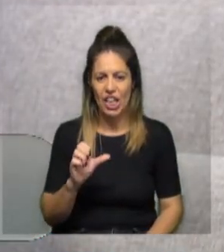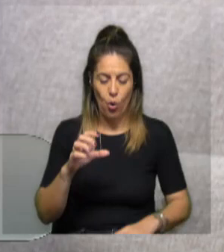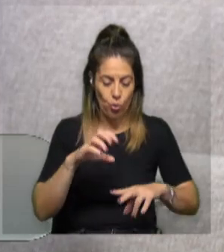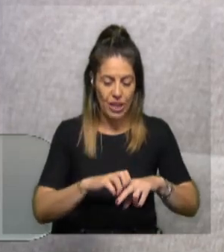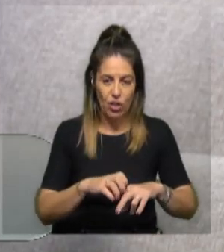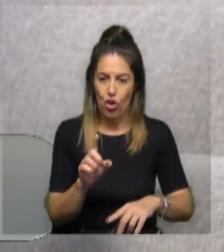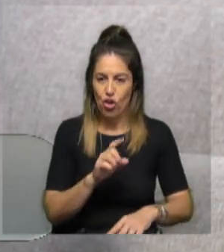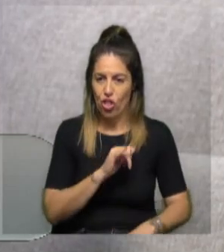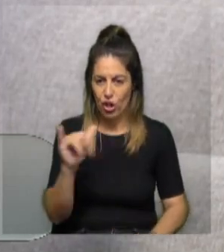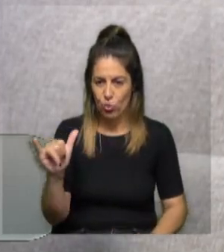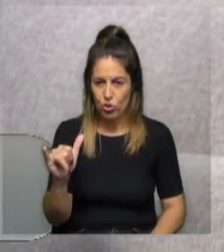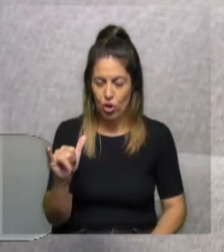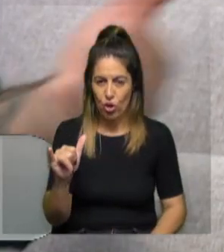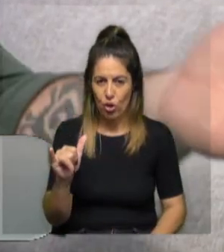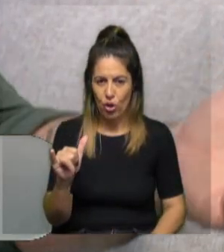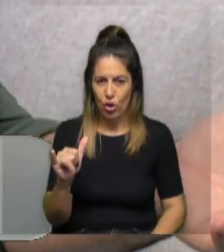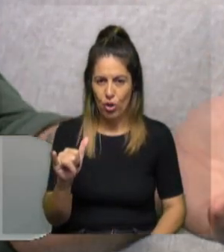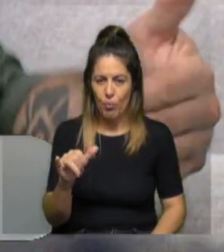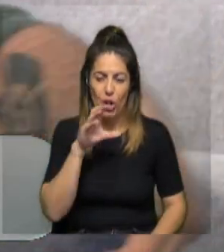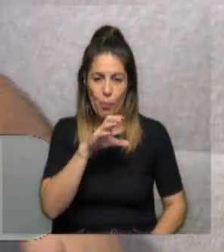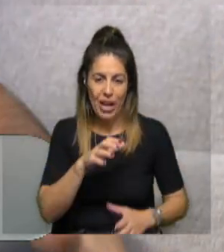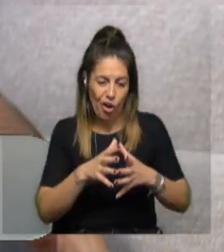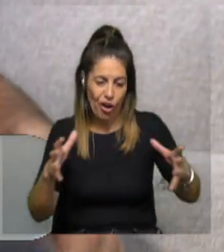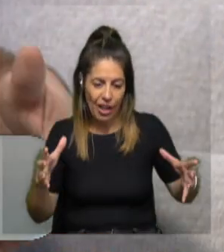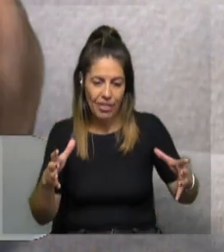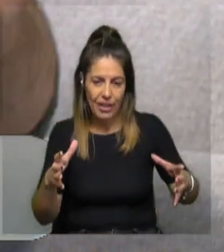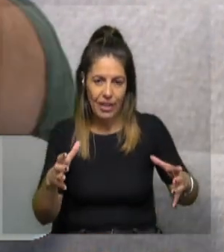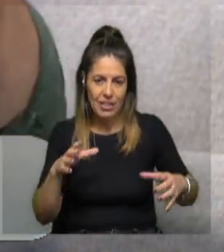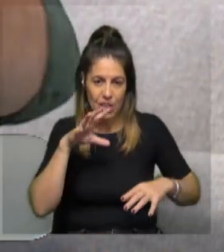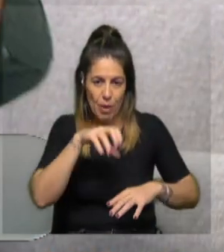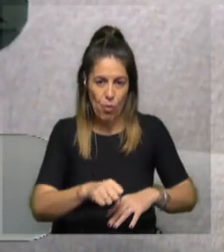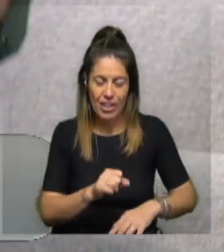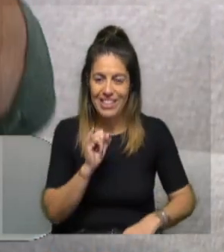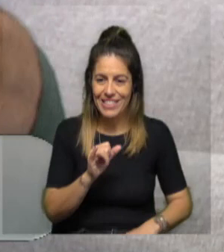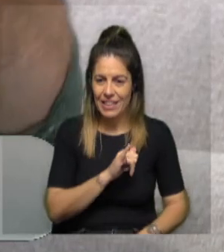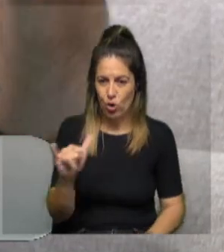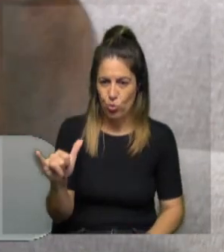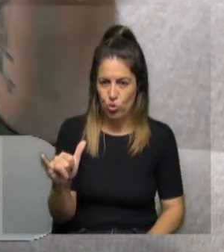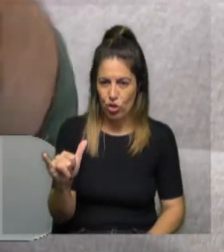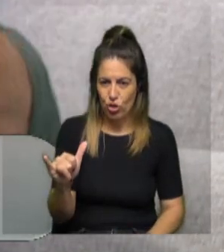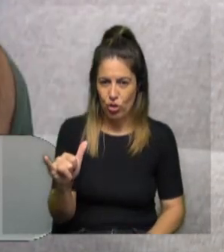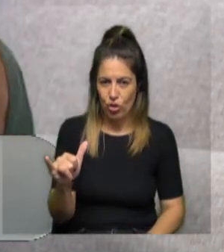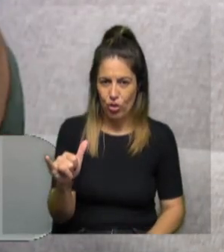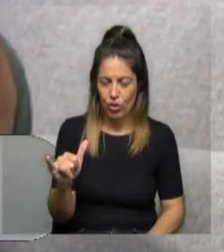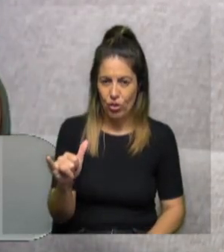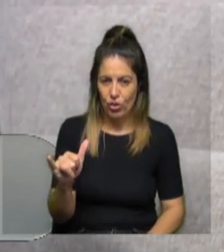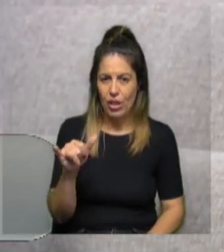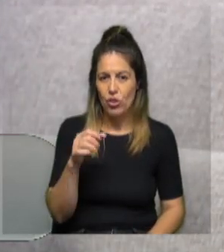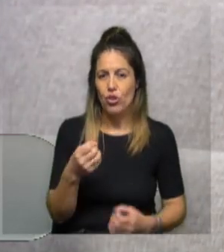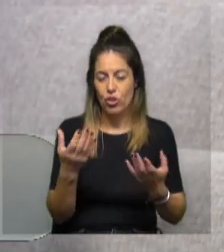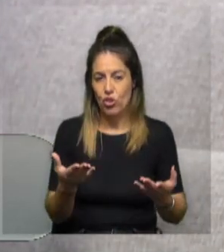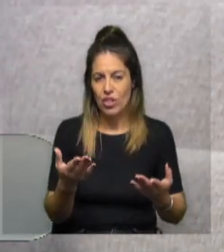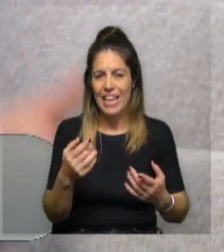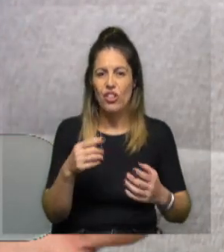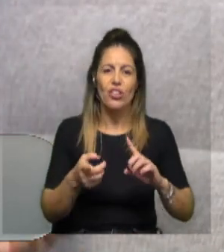sí. Entonces computa como más agresivo que el otro. Por ahí, pero estos trabajos tienen que ver más con lo que los veterinarios diagnostican y no con lo que la gente